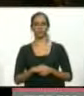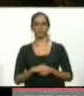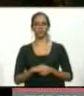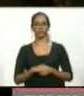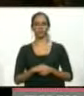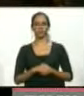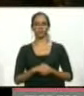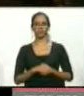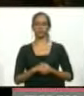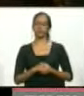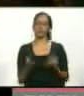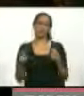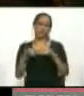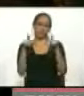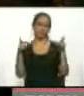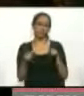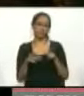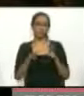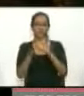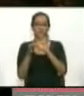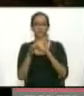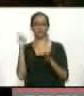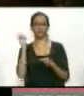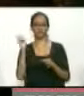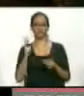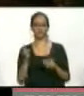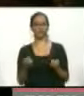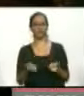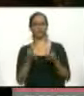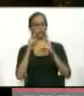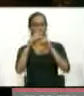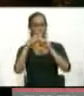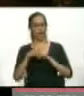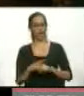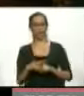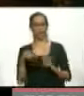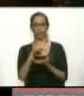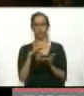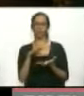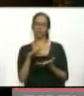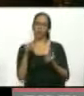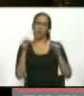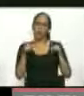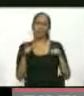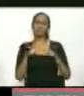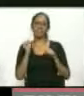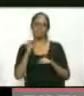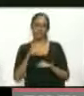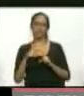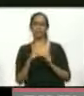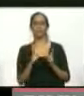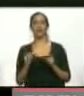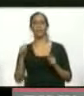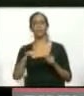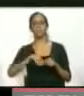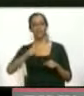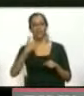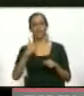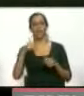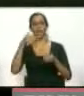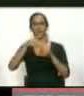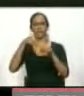en un escenario de reunificación venezuela sumaría su profunda crisis actual sí pero también las mayores reservas de petróleo